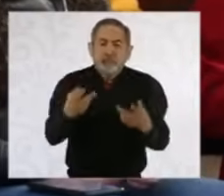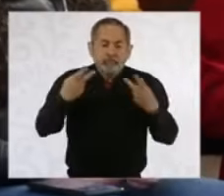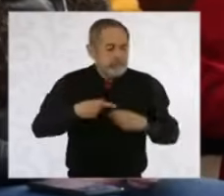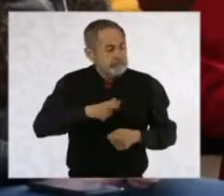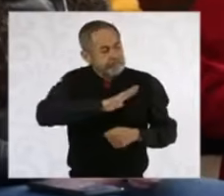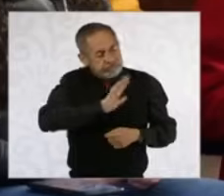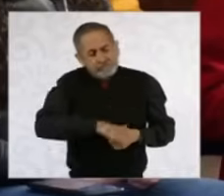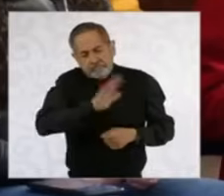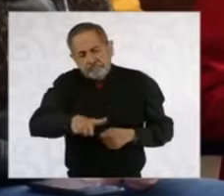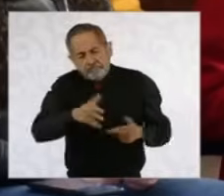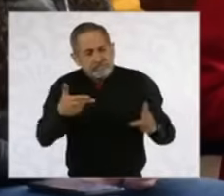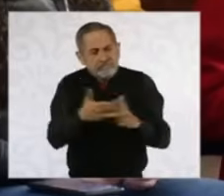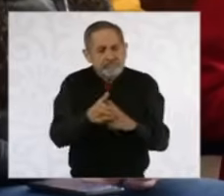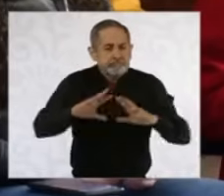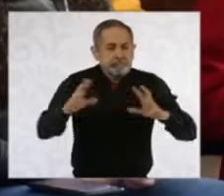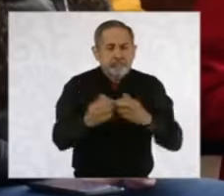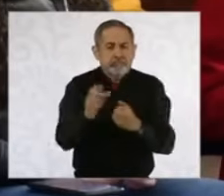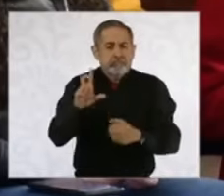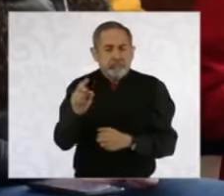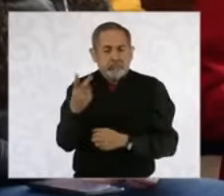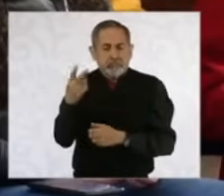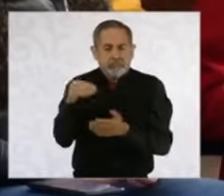por homicidios fue de